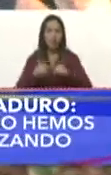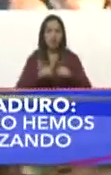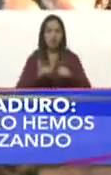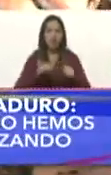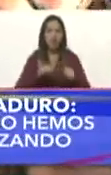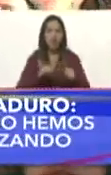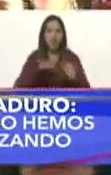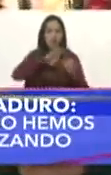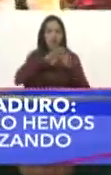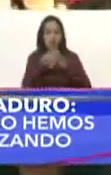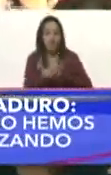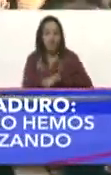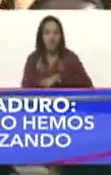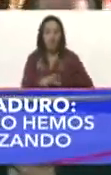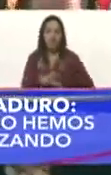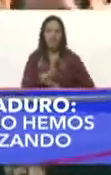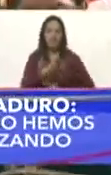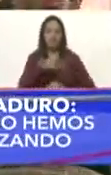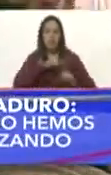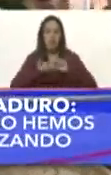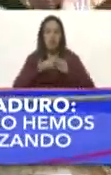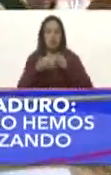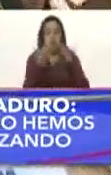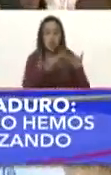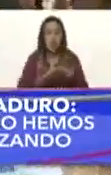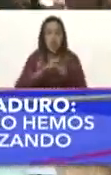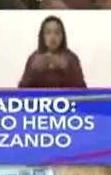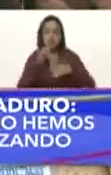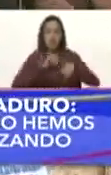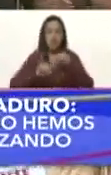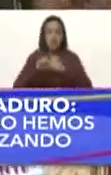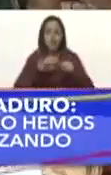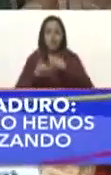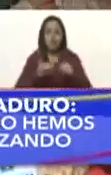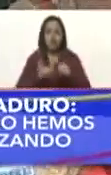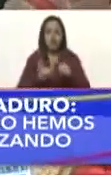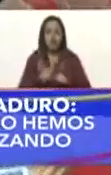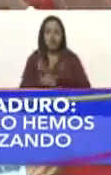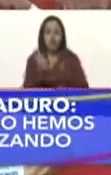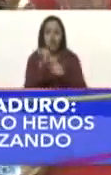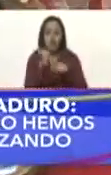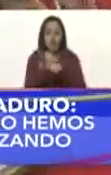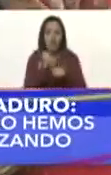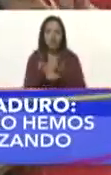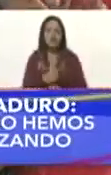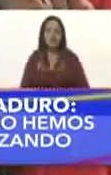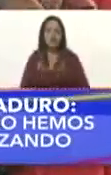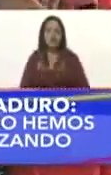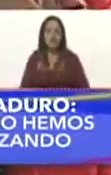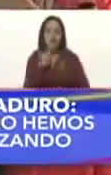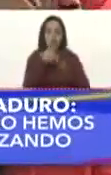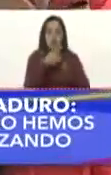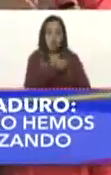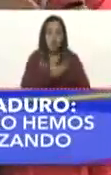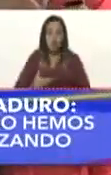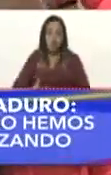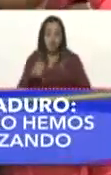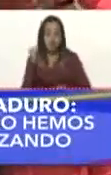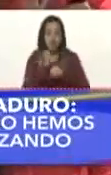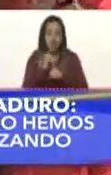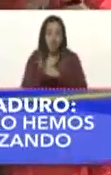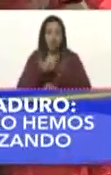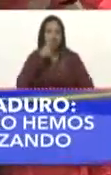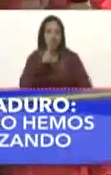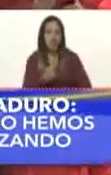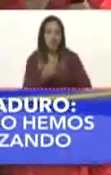barrio, de los movimientos estudiantiles, de los movimientos sindicales. Lo digo como presidente obrero y lo